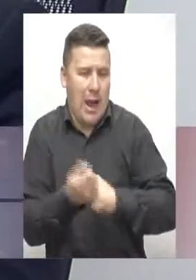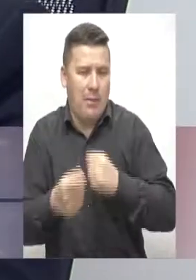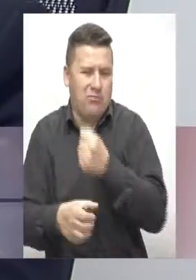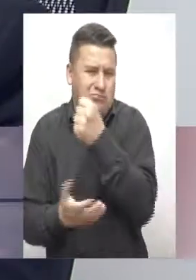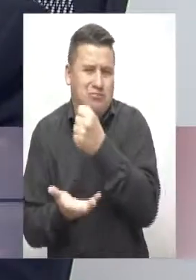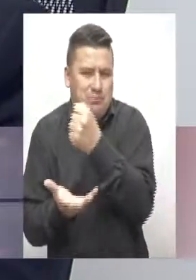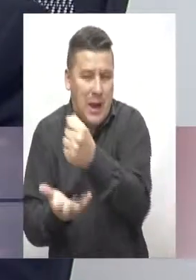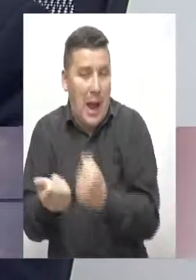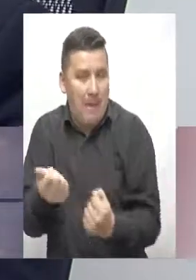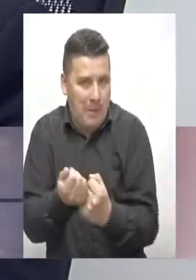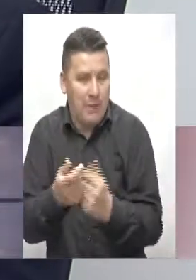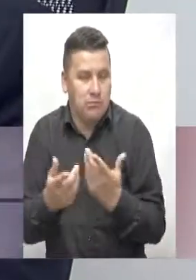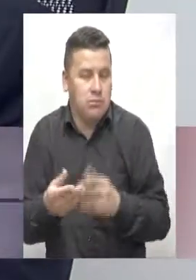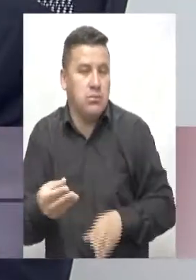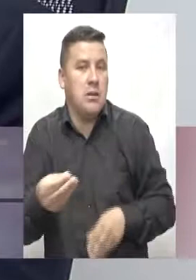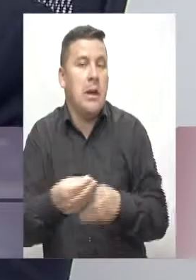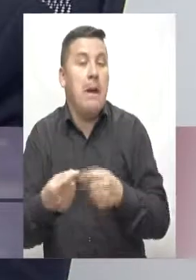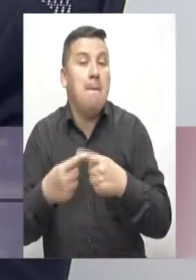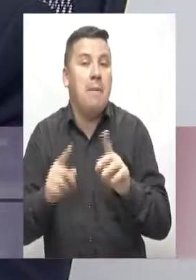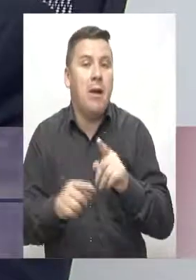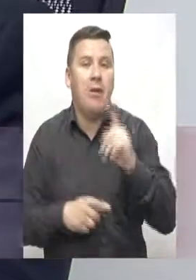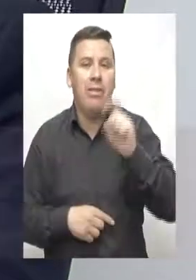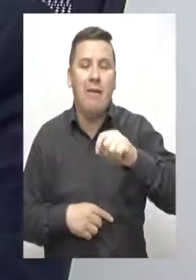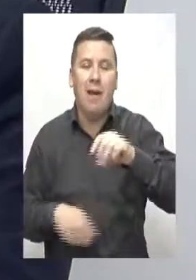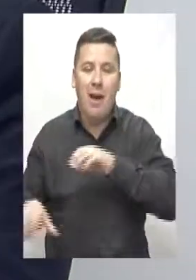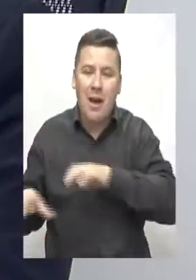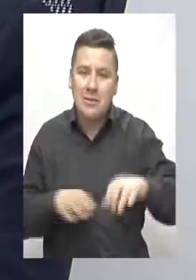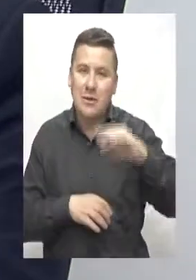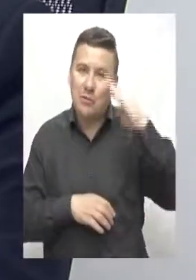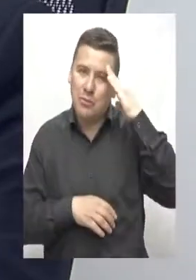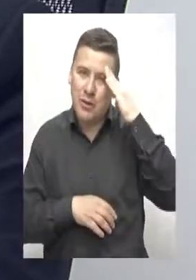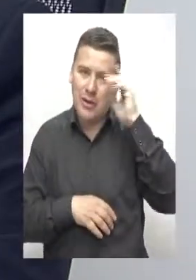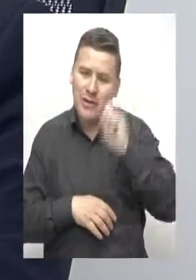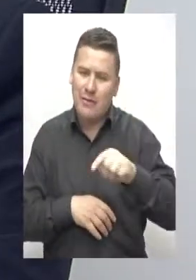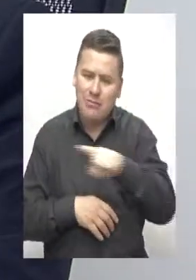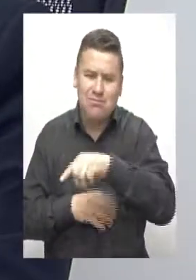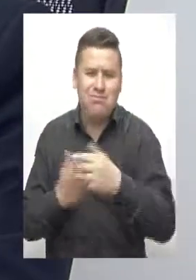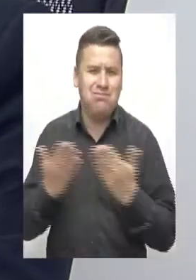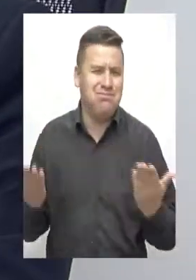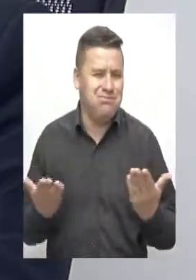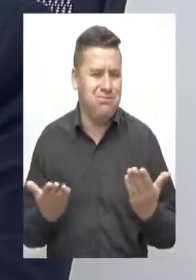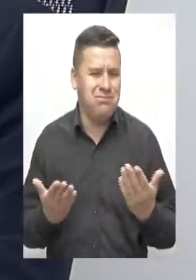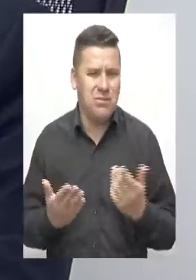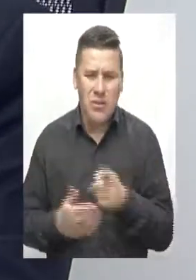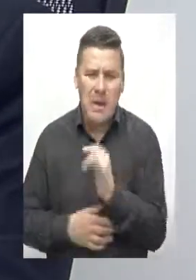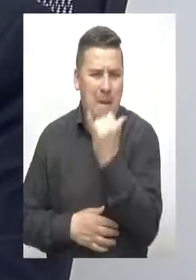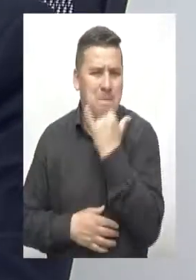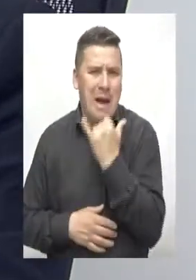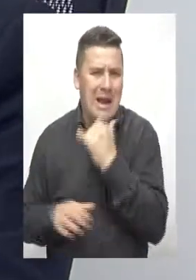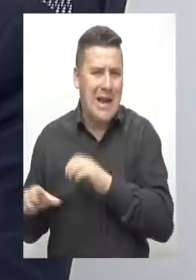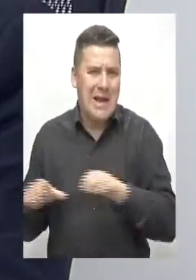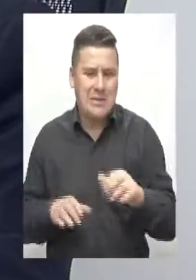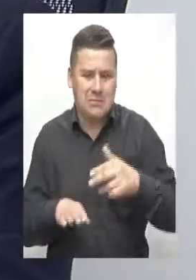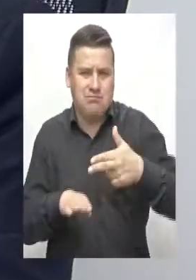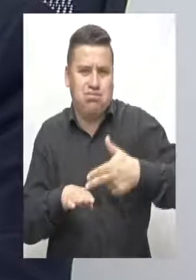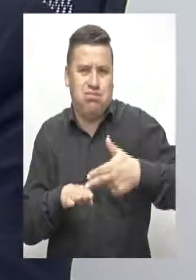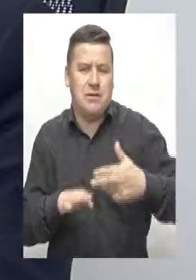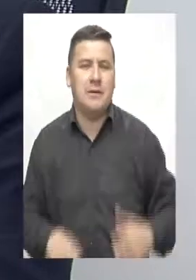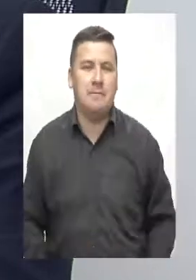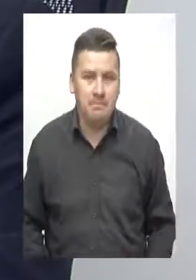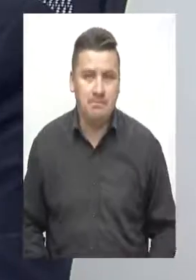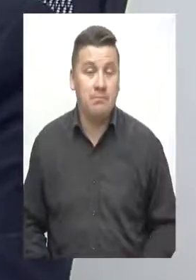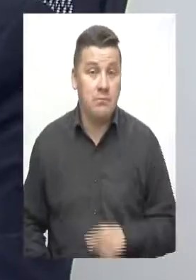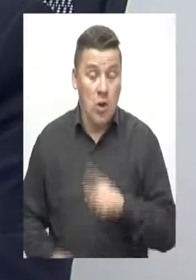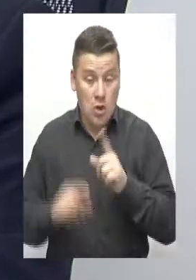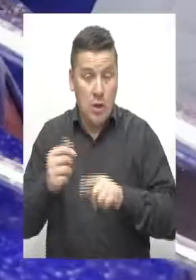pero se otorguen de manera eficiente y 2 en la acción policial que puede llegar a tener ese tipo de arbitraje con él